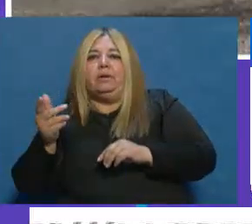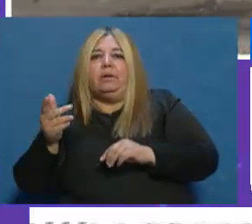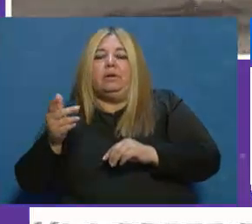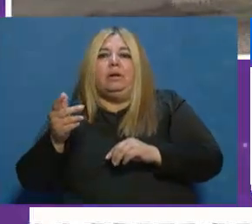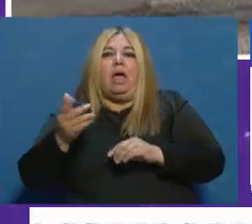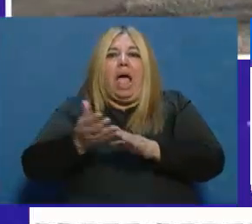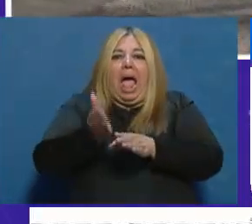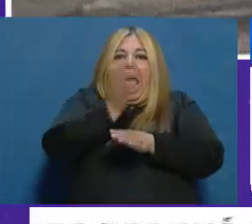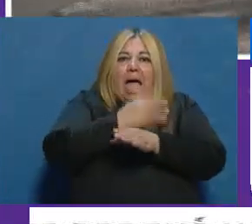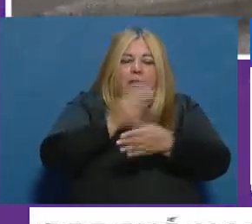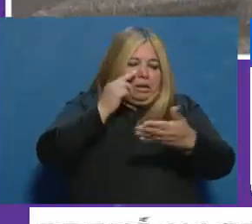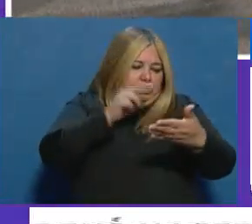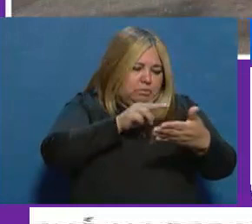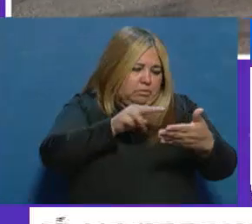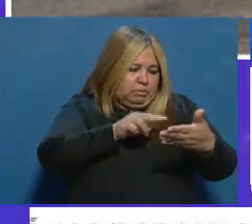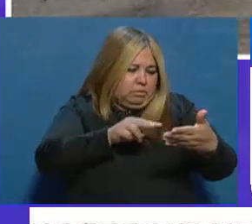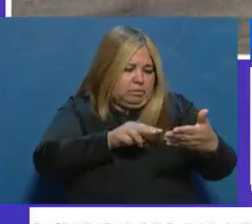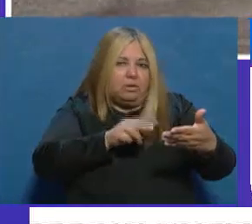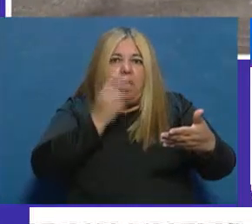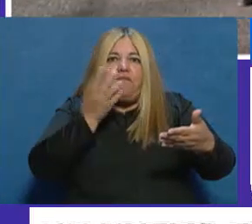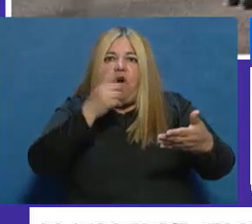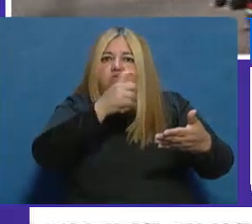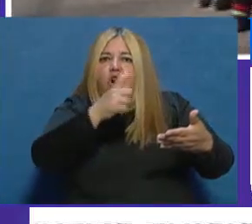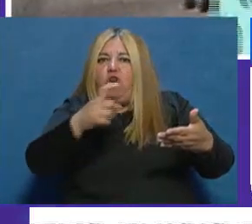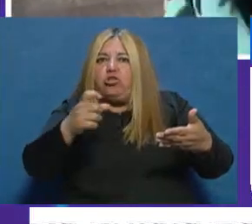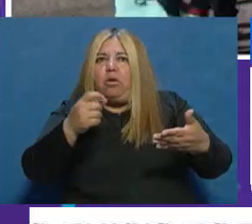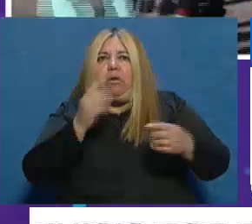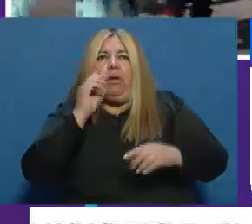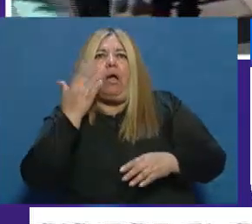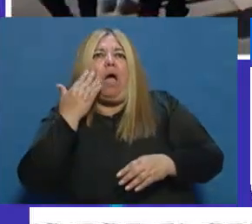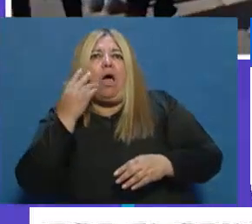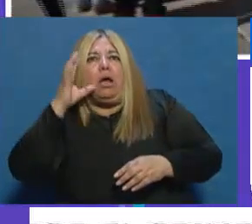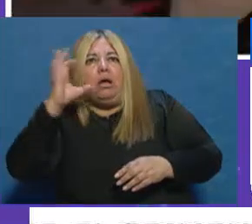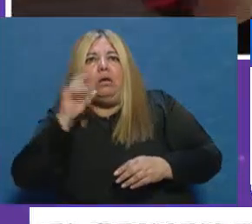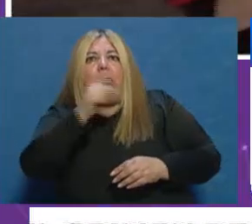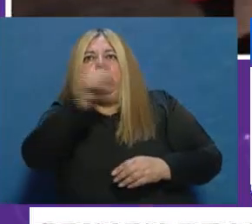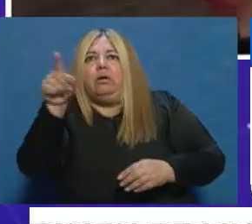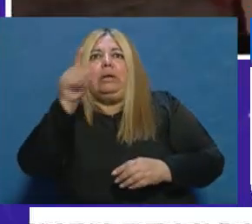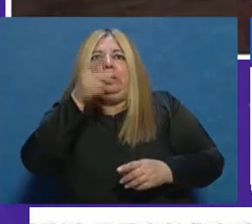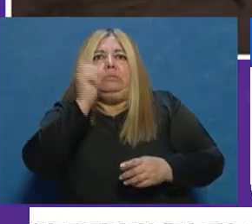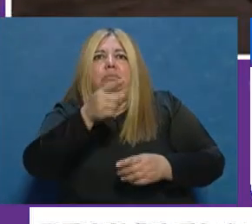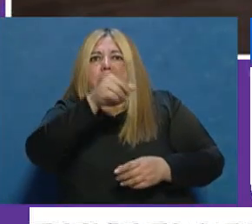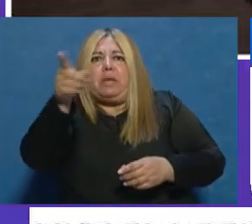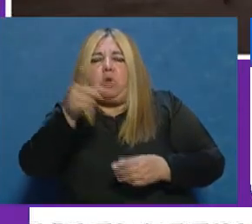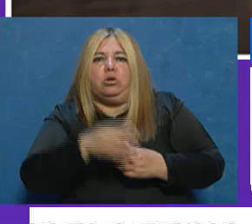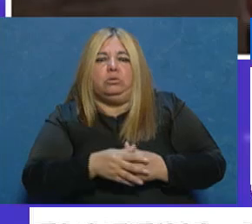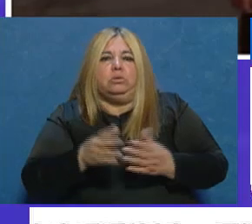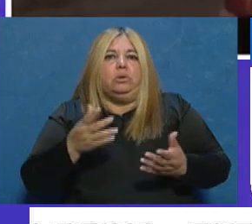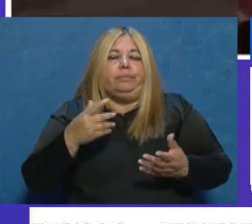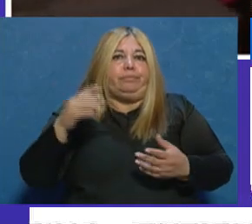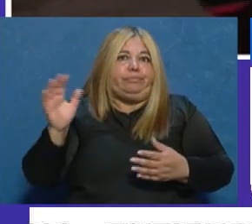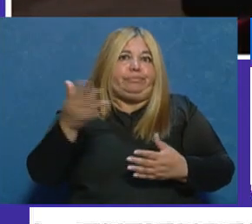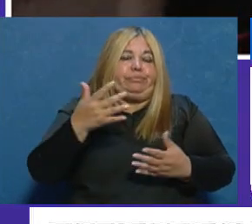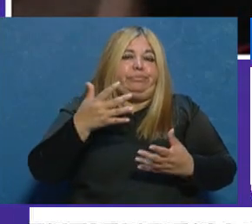alguna imagen por alguna fortuita razón. Lo cierto es que esto obviamente ha generado malestar en